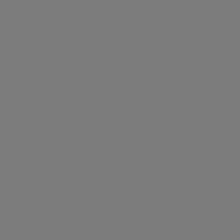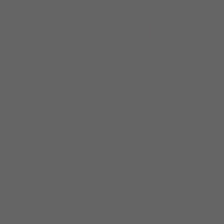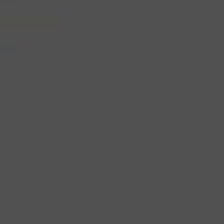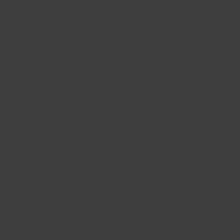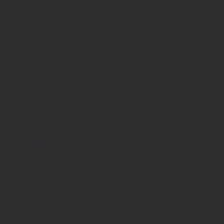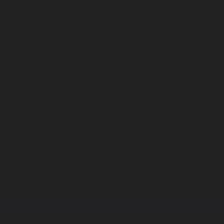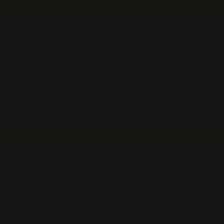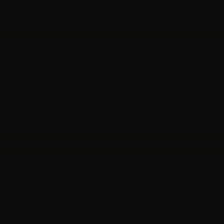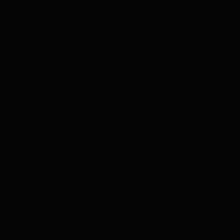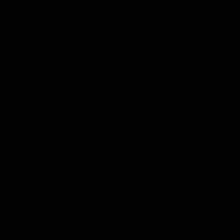¡Gracias!